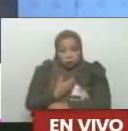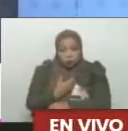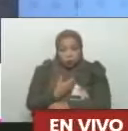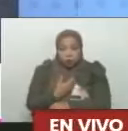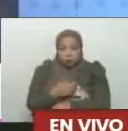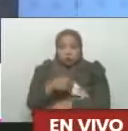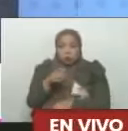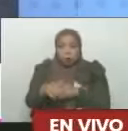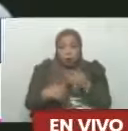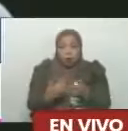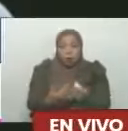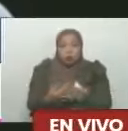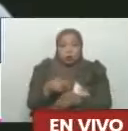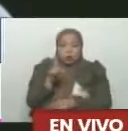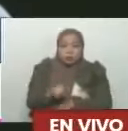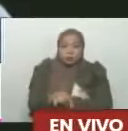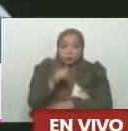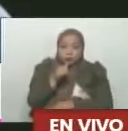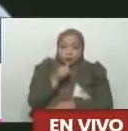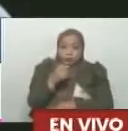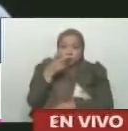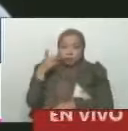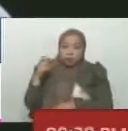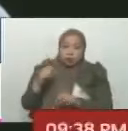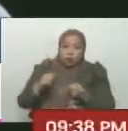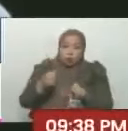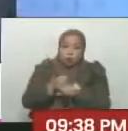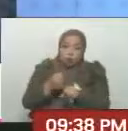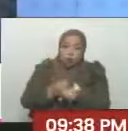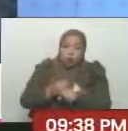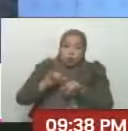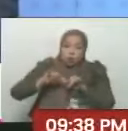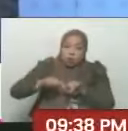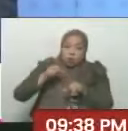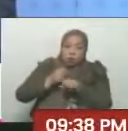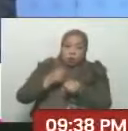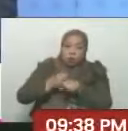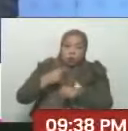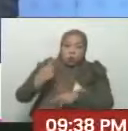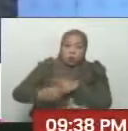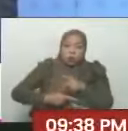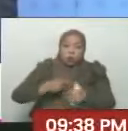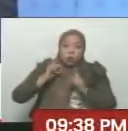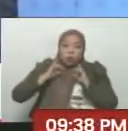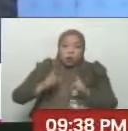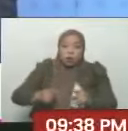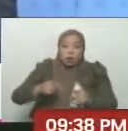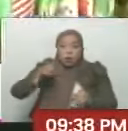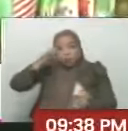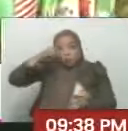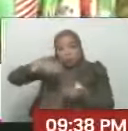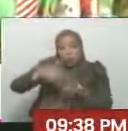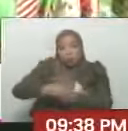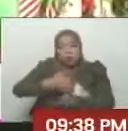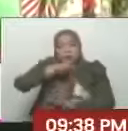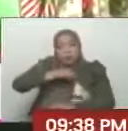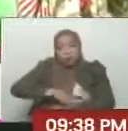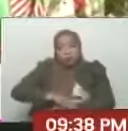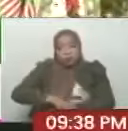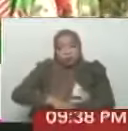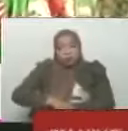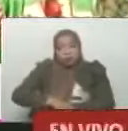de Ocumare de la Costa y vamos a empezar a arreglar la carretera, que es una carretera que nos conduce a lugares